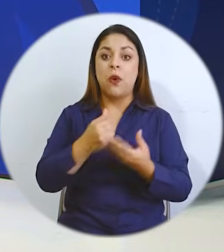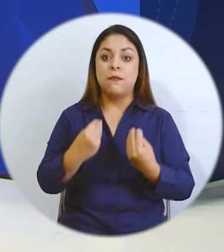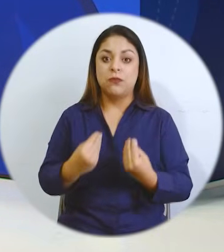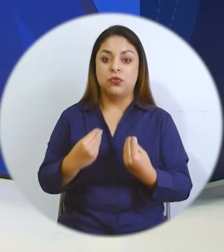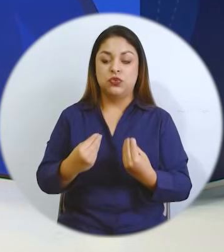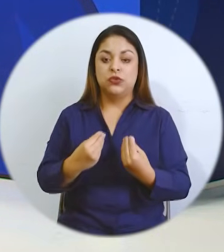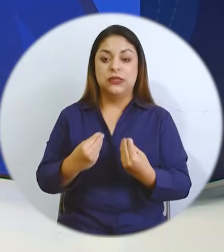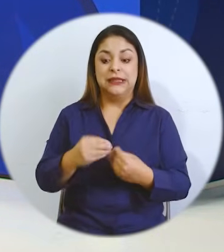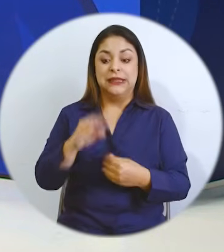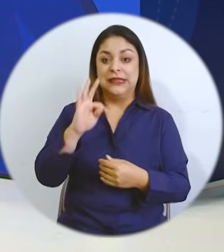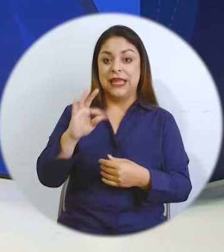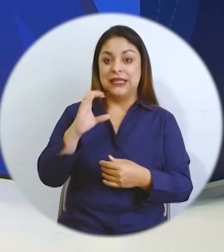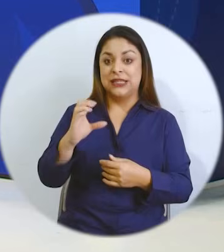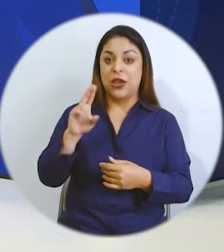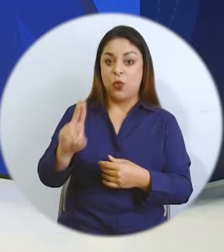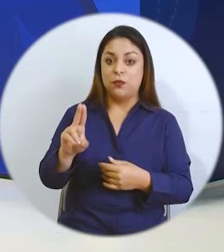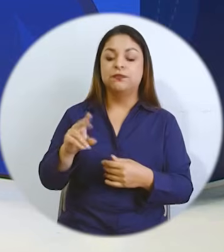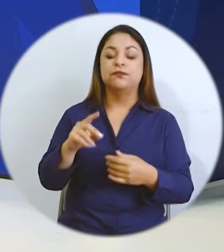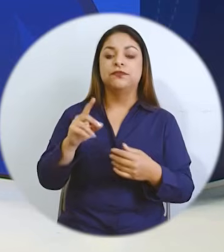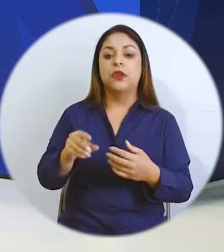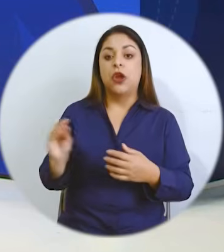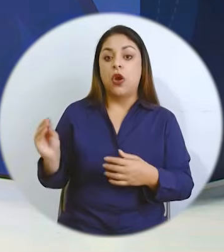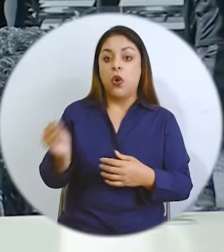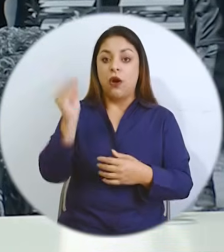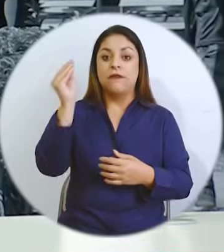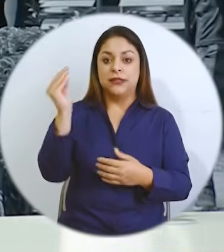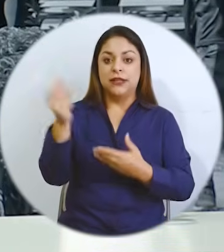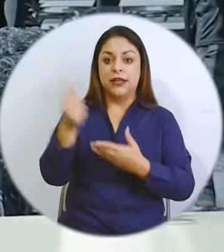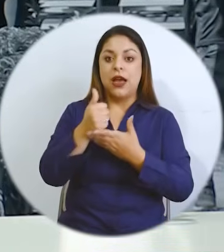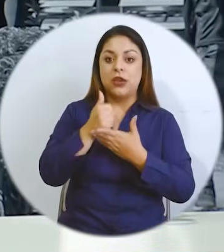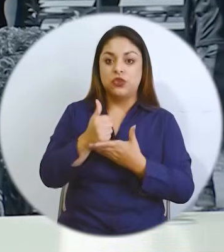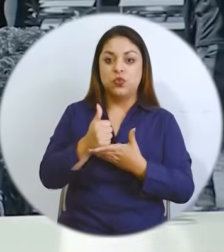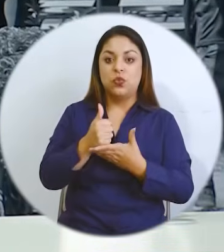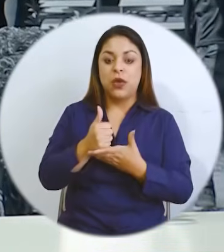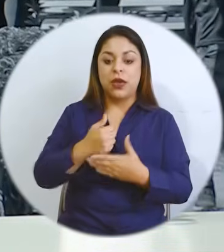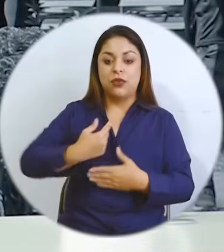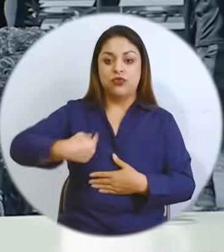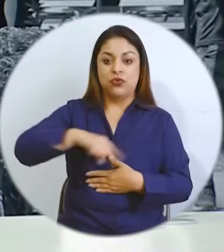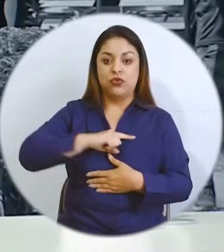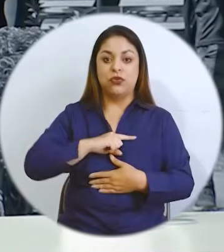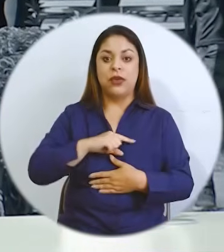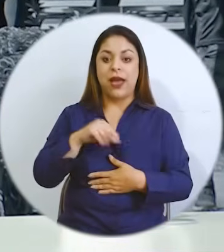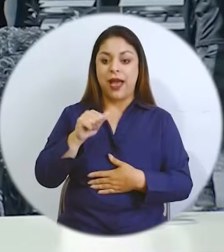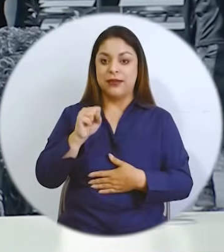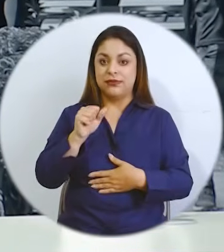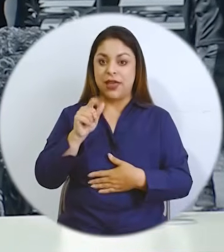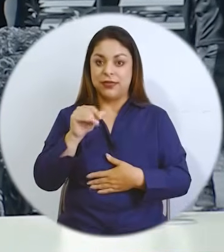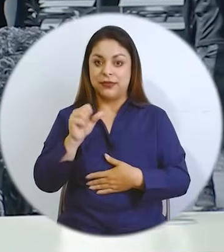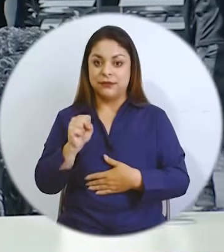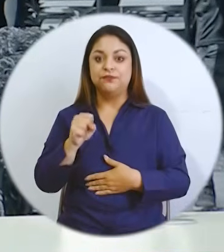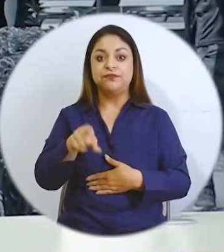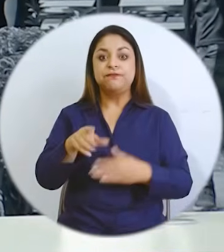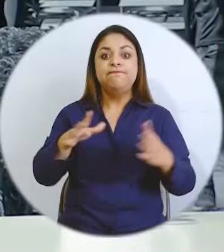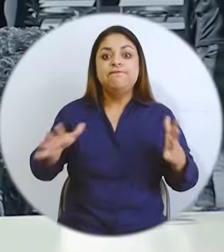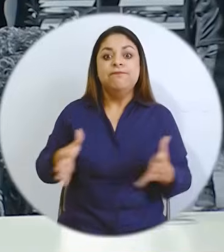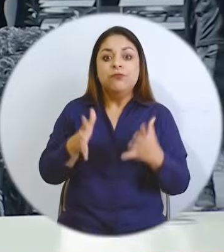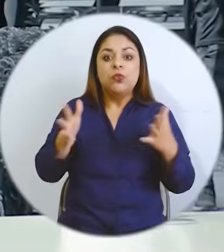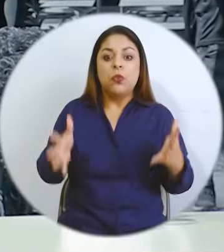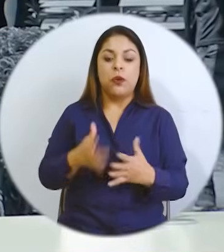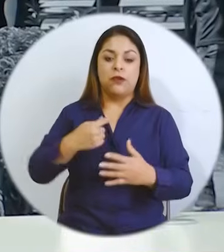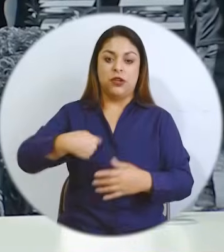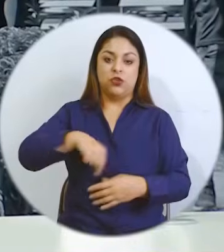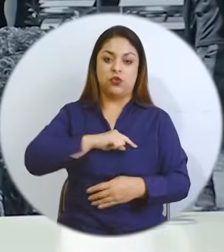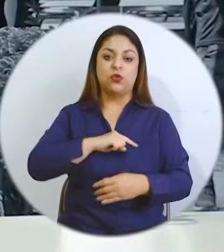Las universidades nos han ayudado mucho con eso, los TCU, los jóvenes que nos ayudan en las